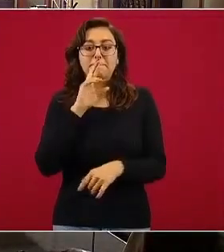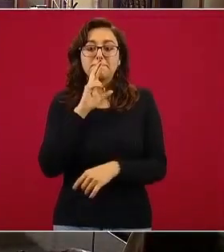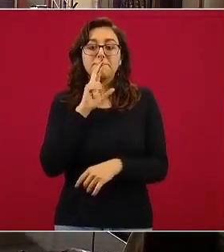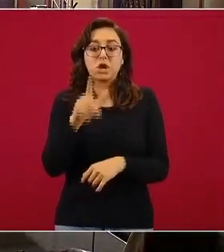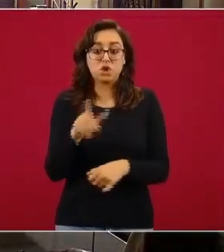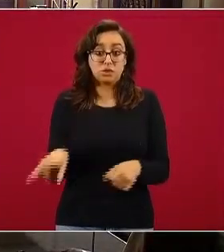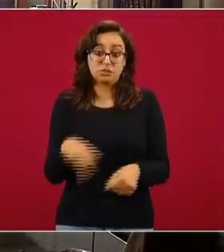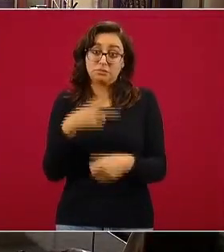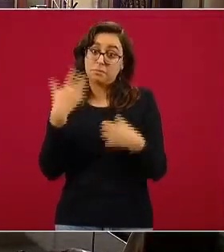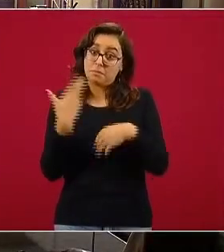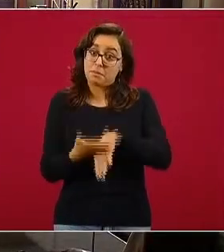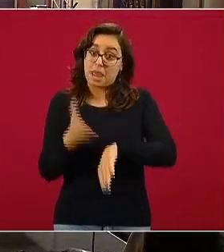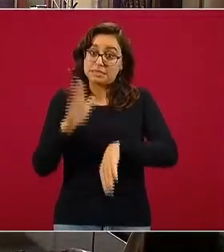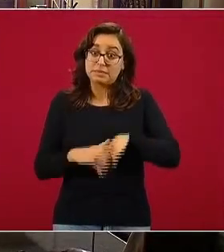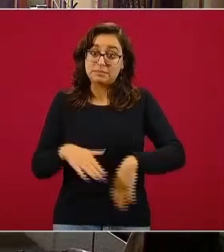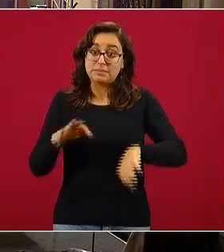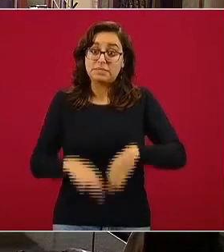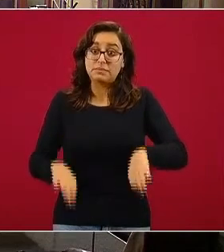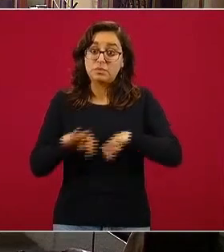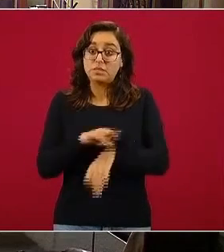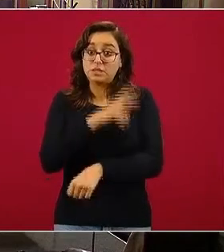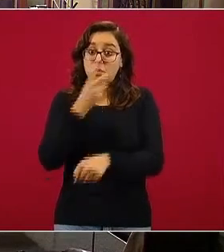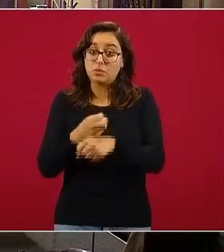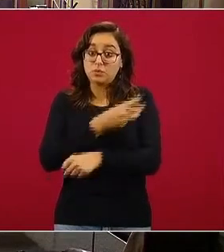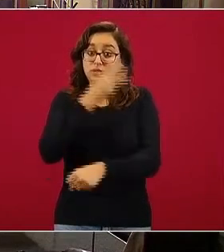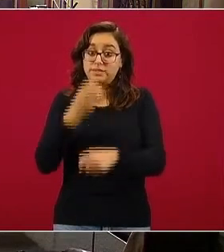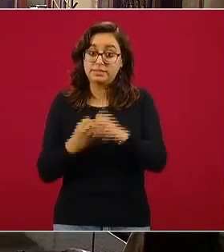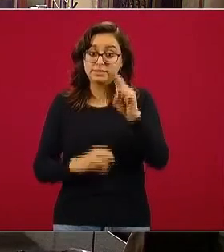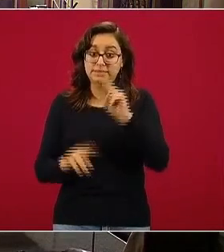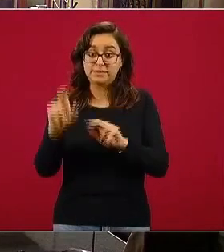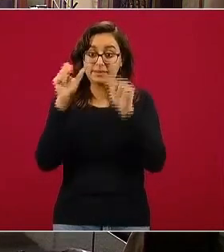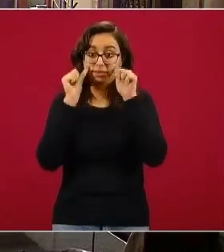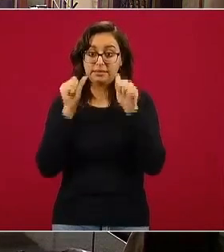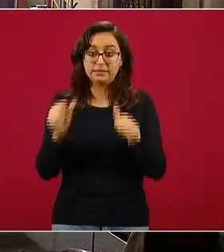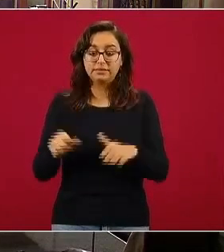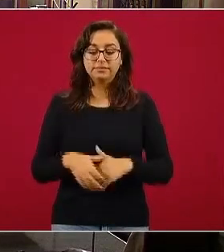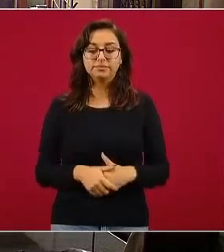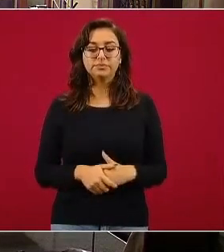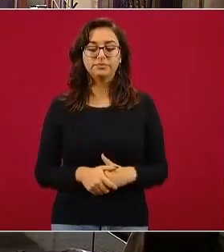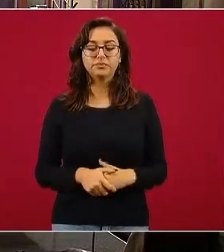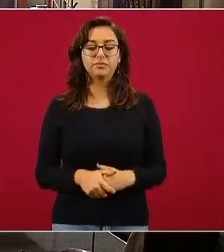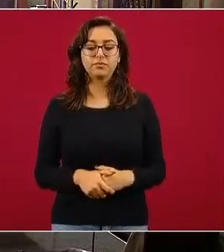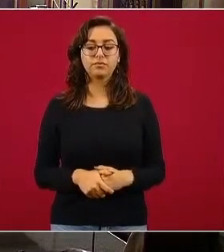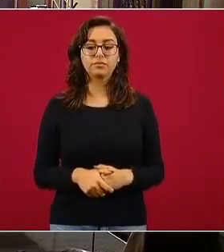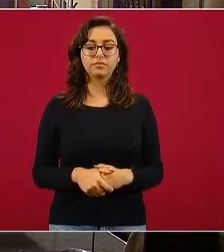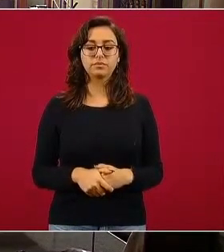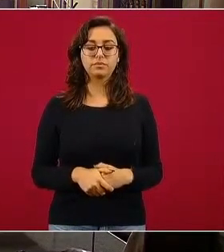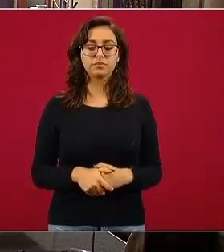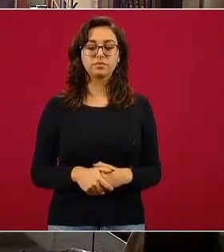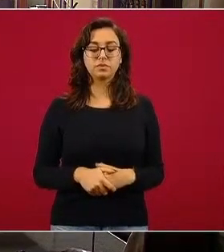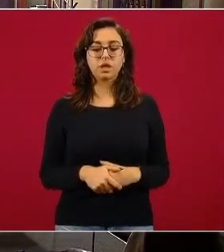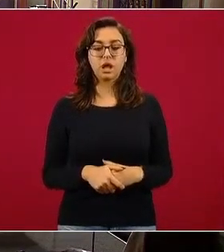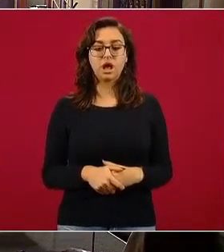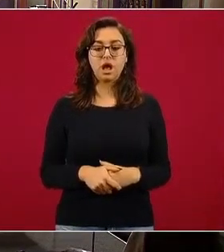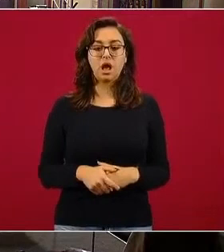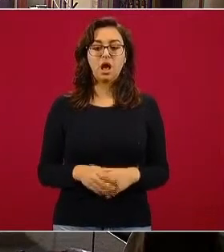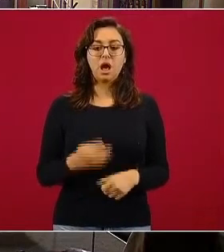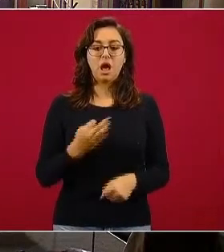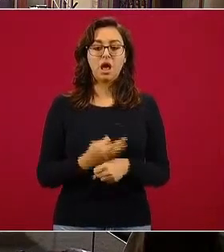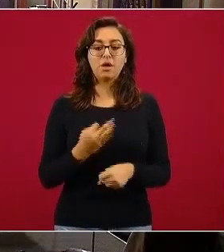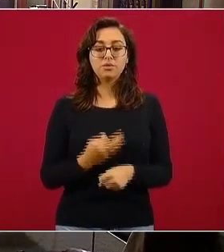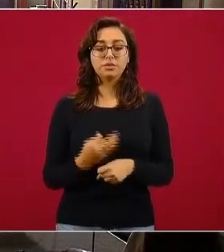segundo y tercer nivel de atención. Vamos a iniciar entonces con los